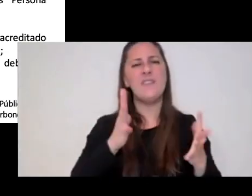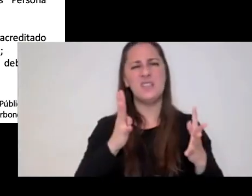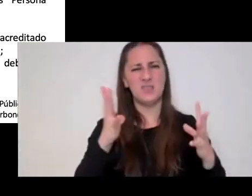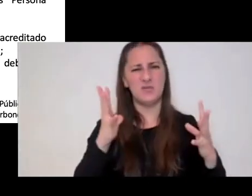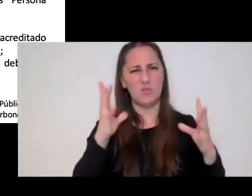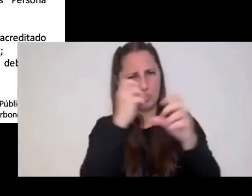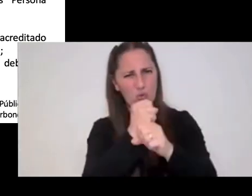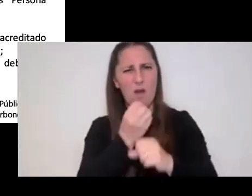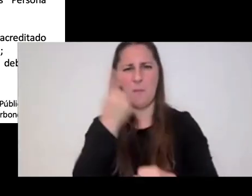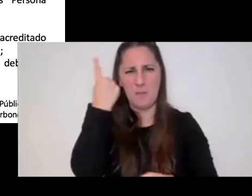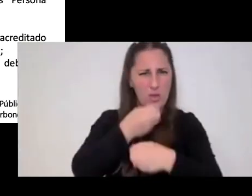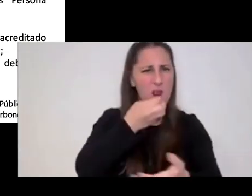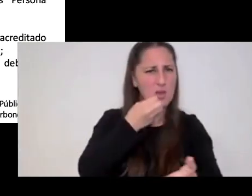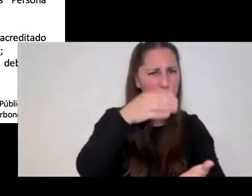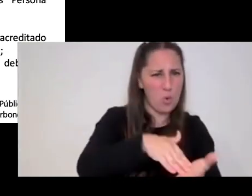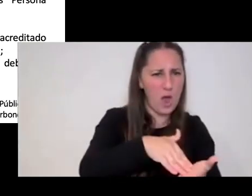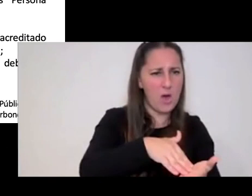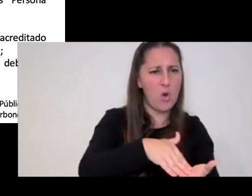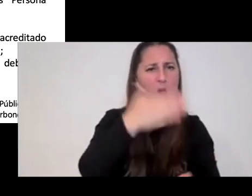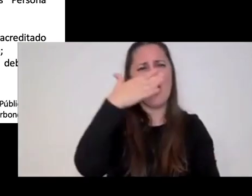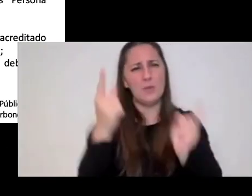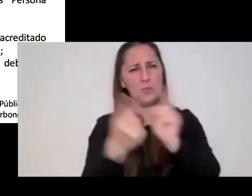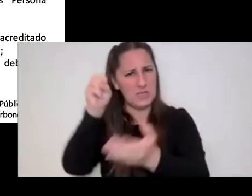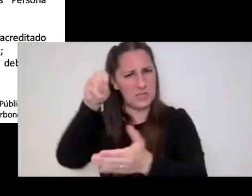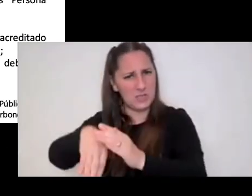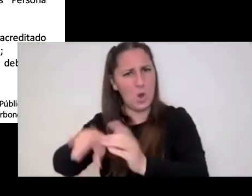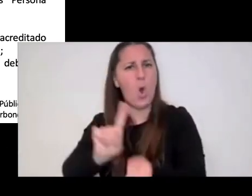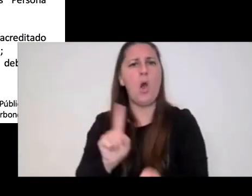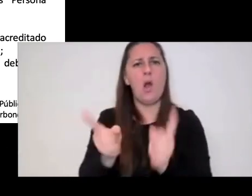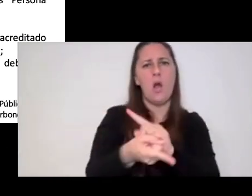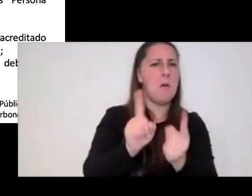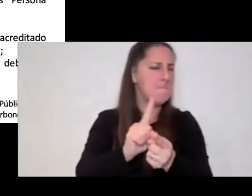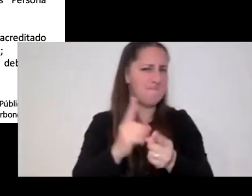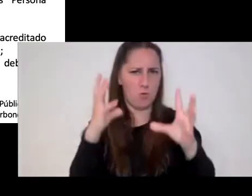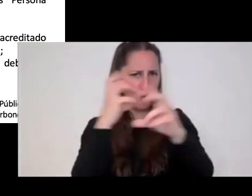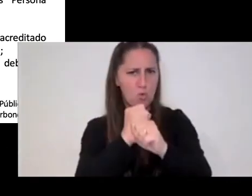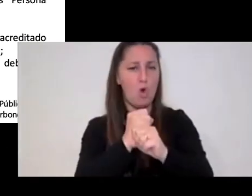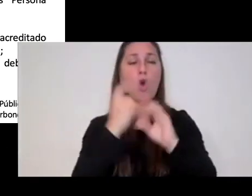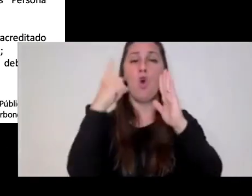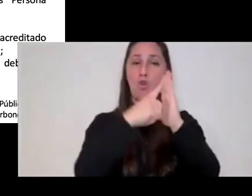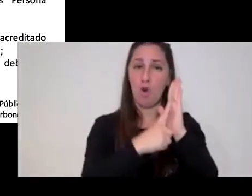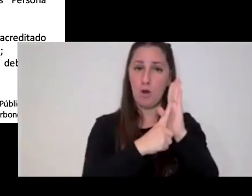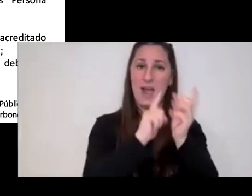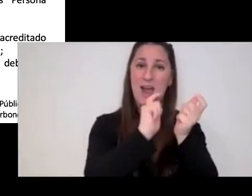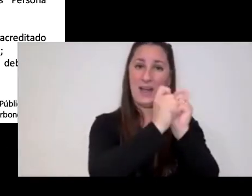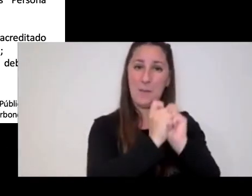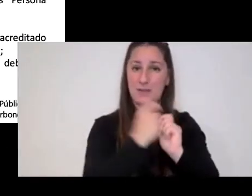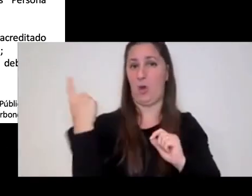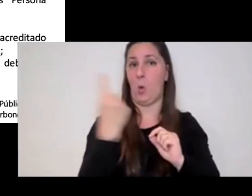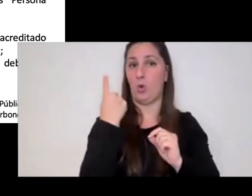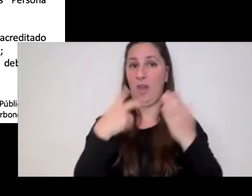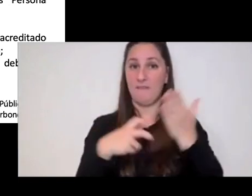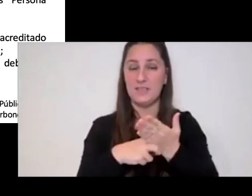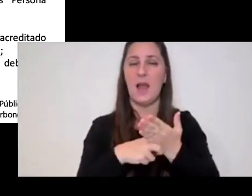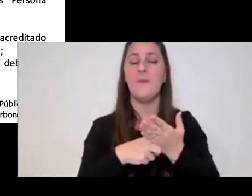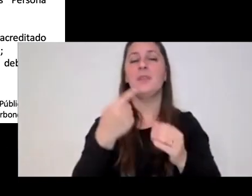jurada de la esterilización y luego el depósito de los fondos o es al revés. La norma reglamentaria de la autoridad fiscal nos aclara que se